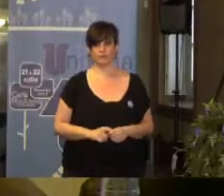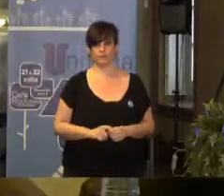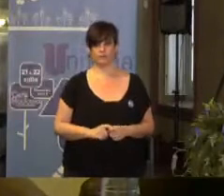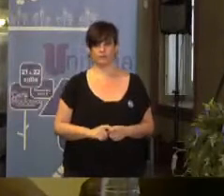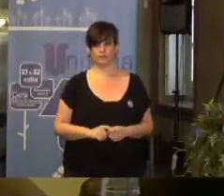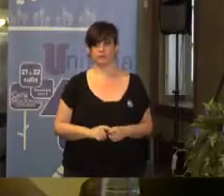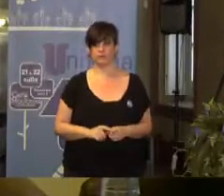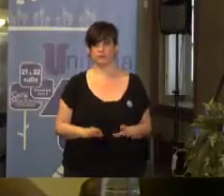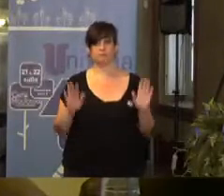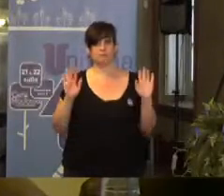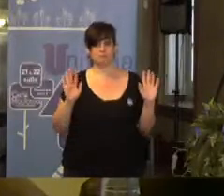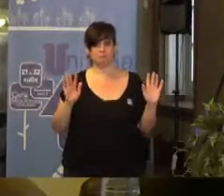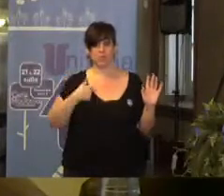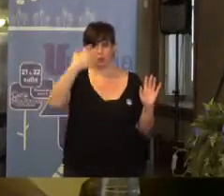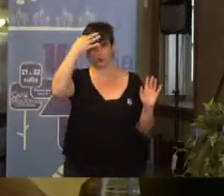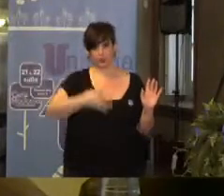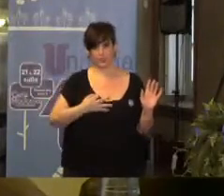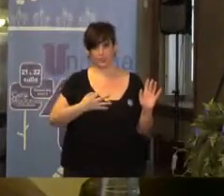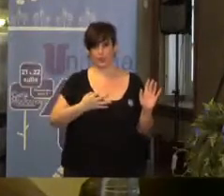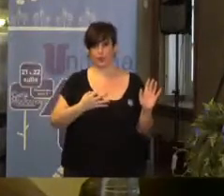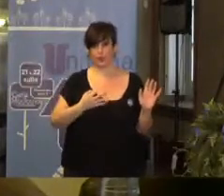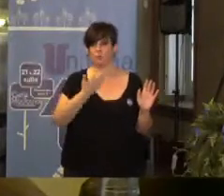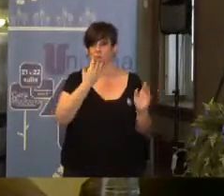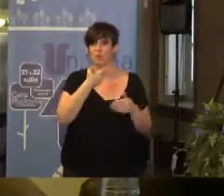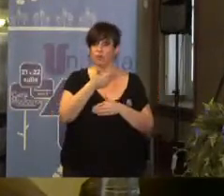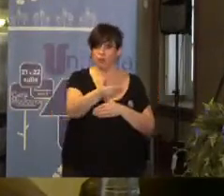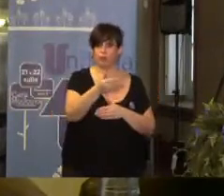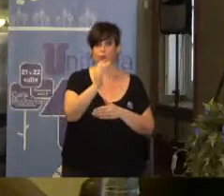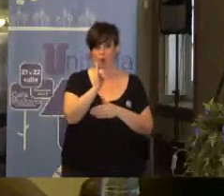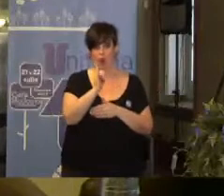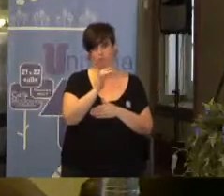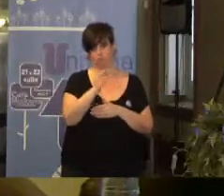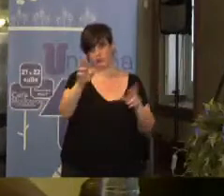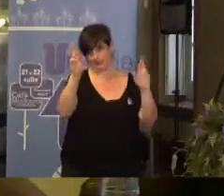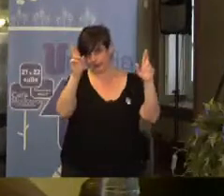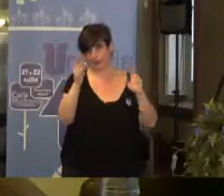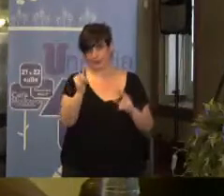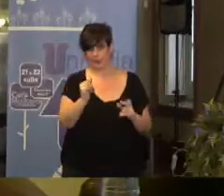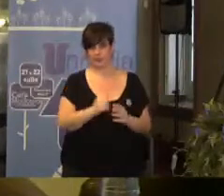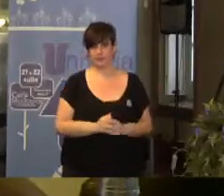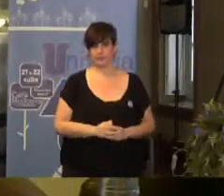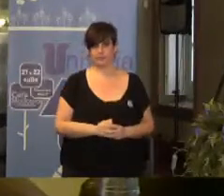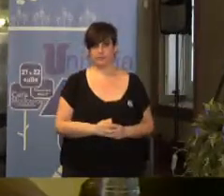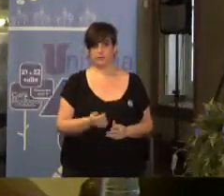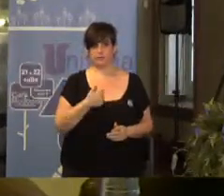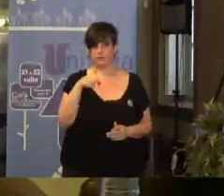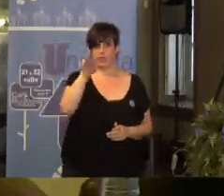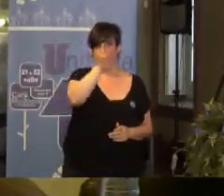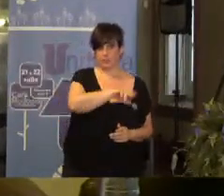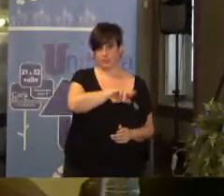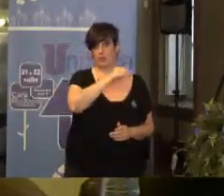embargo, eu creo que hai futuro e que hai esperanza, e suscribo, pois,